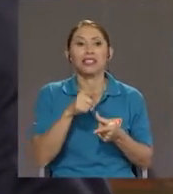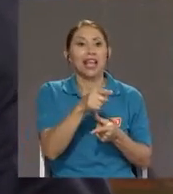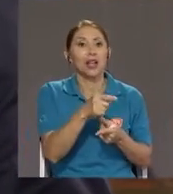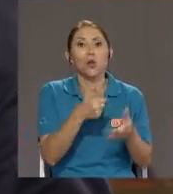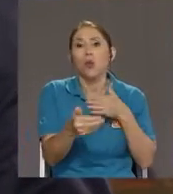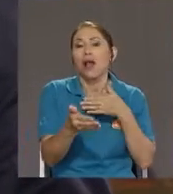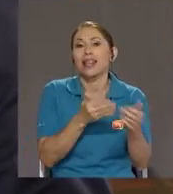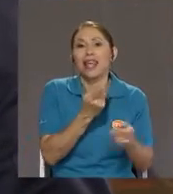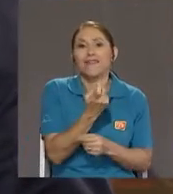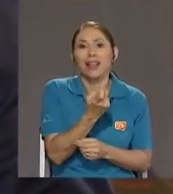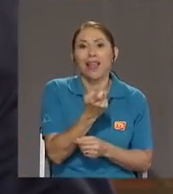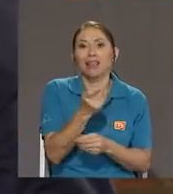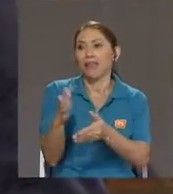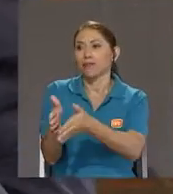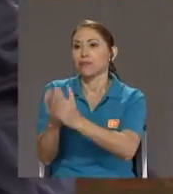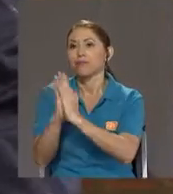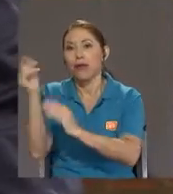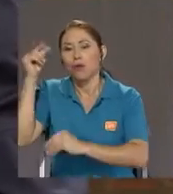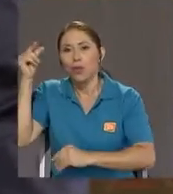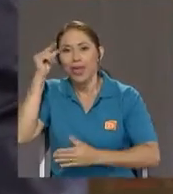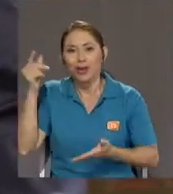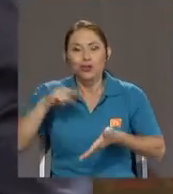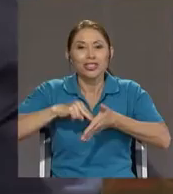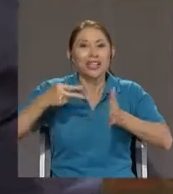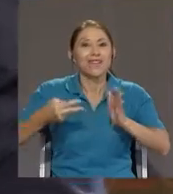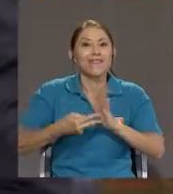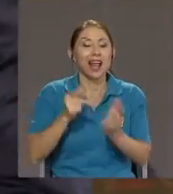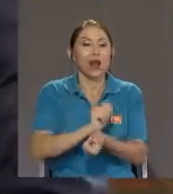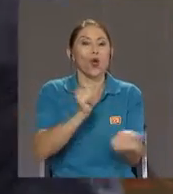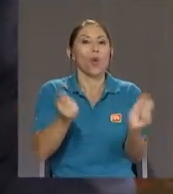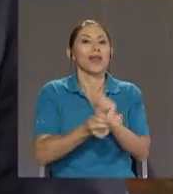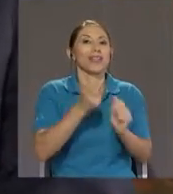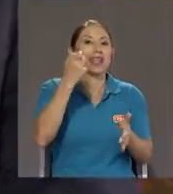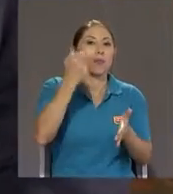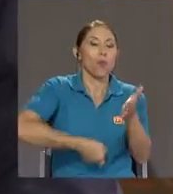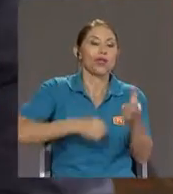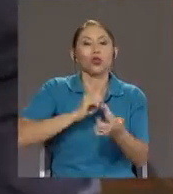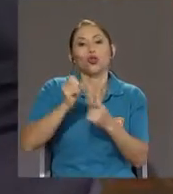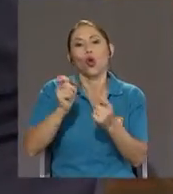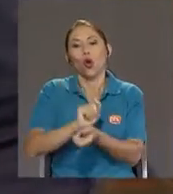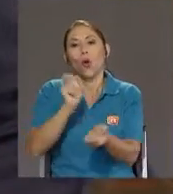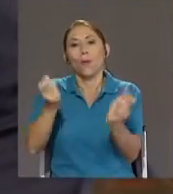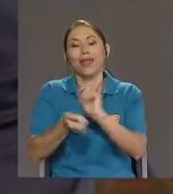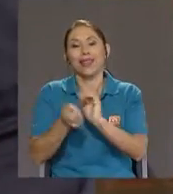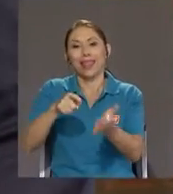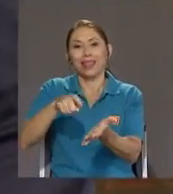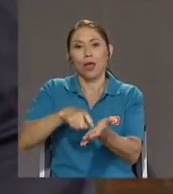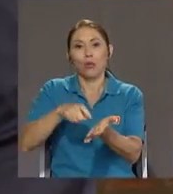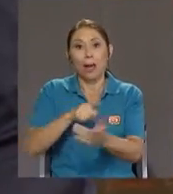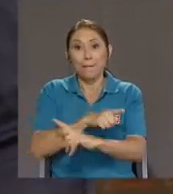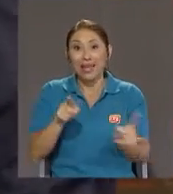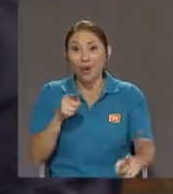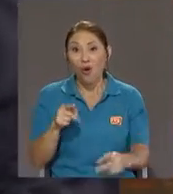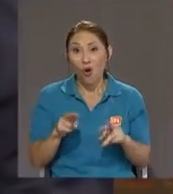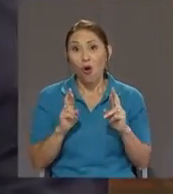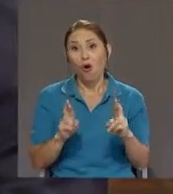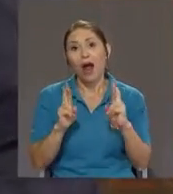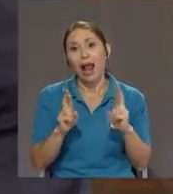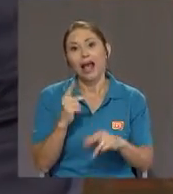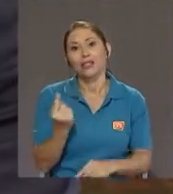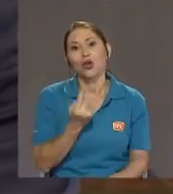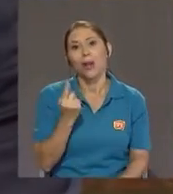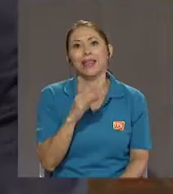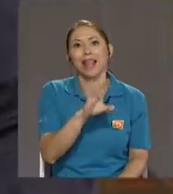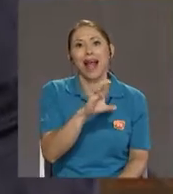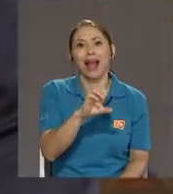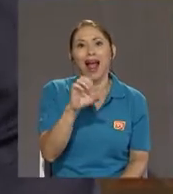faltante que tenga al gobierno, o sea, que lo convierta en impuestos o en deuda. Pero ojalá fuera solo ella.